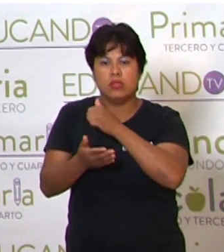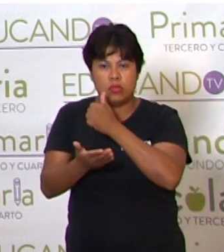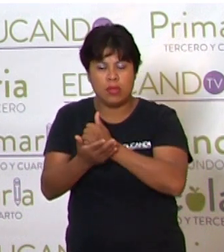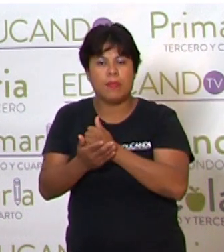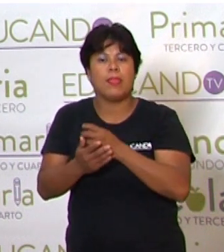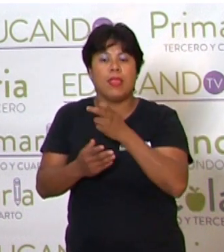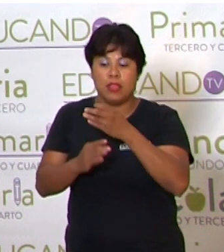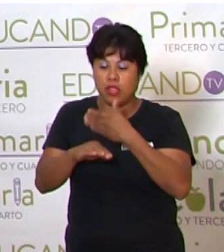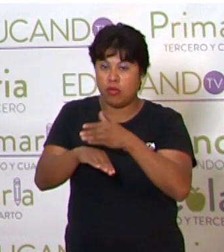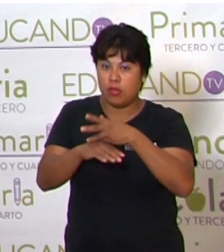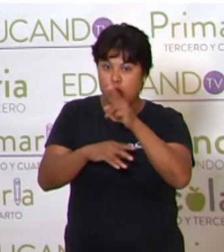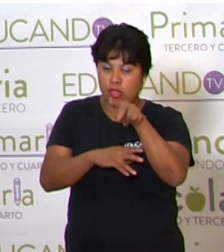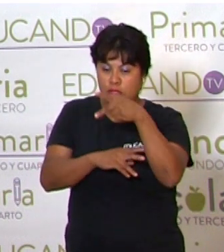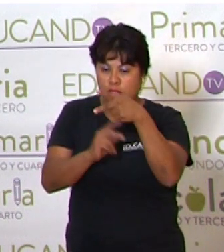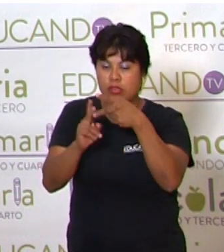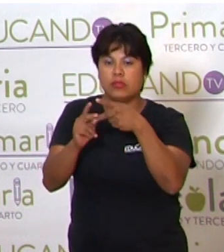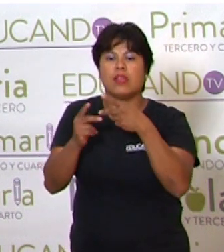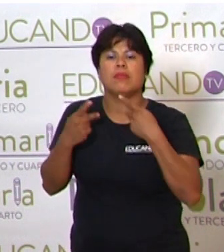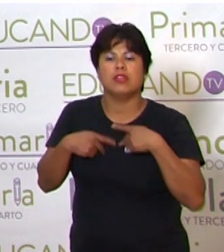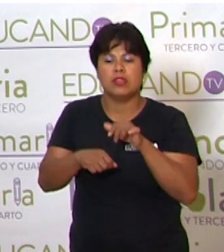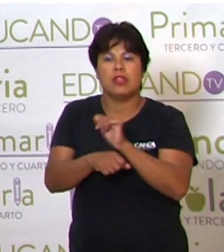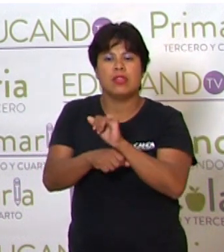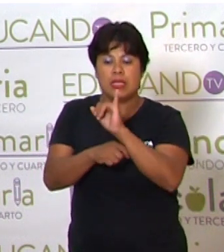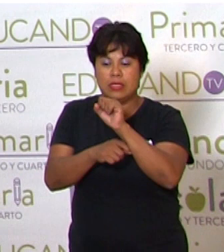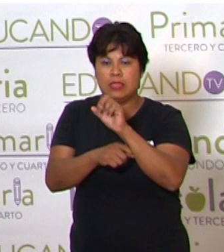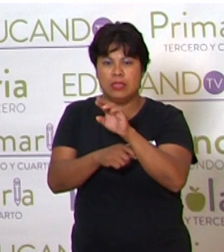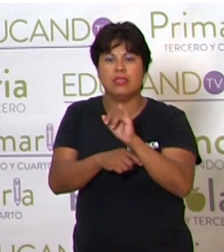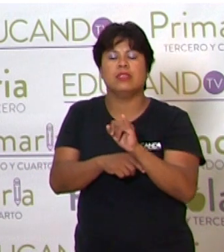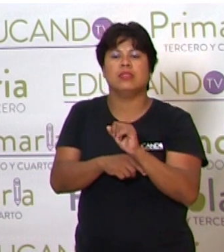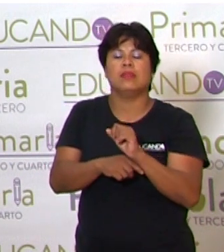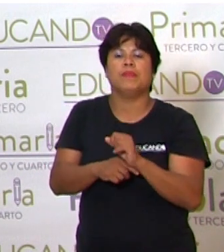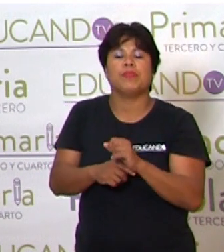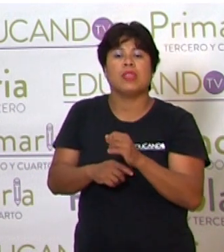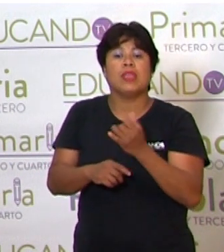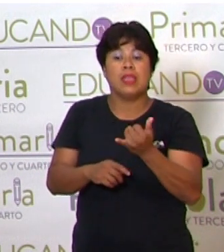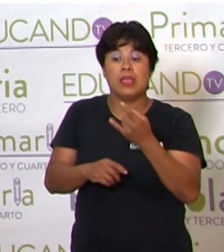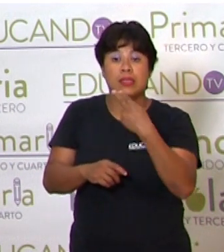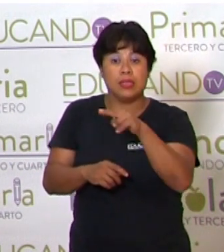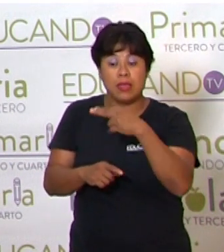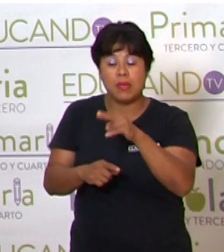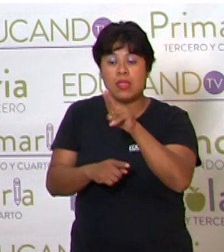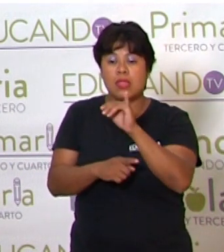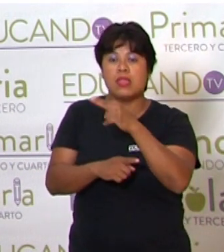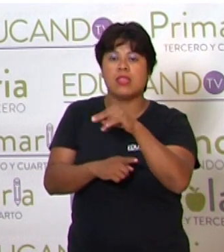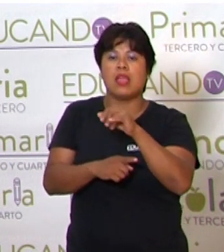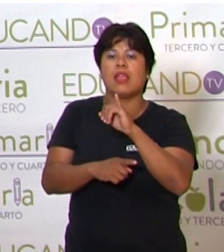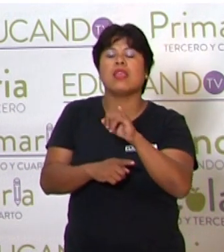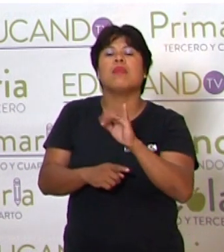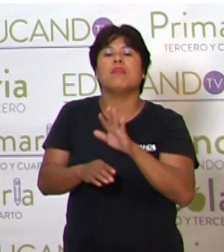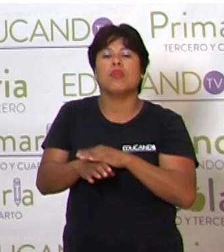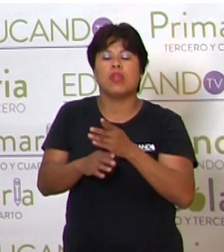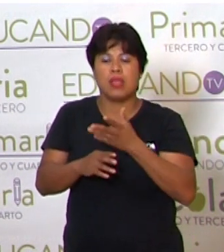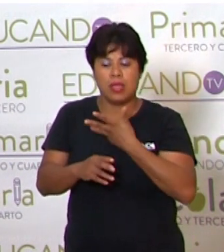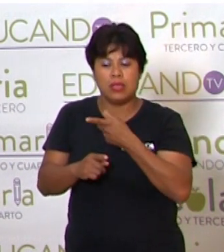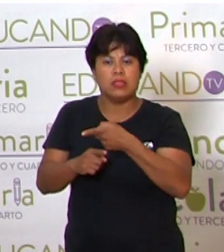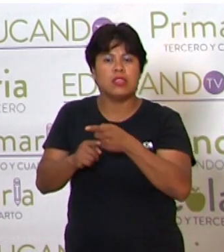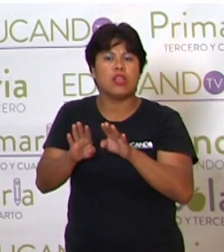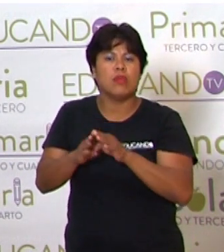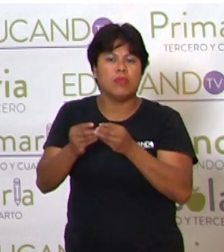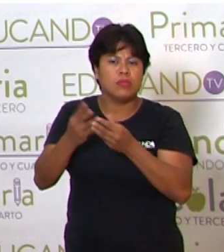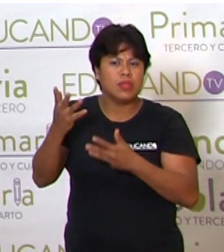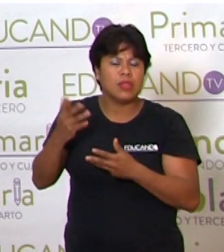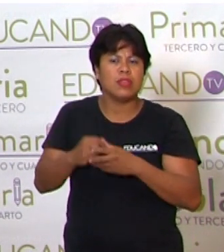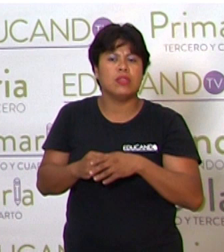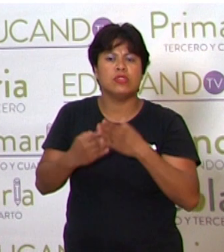2. Abajo está el nombre de los artistas Isis Rodríguez y Alfie López. Y se llama Niñaji porque el cómic está